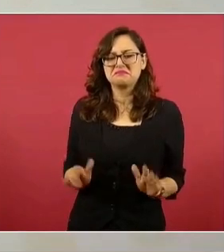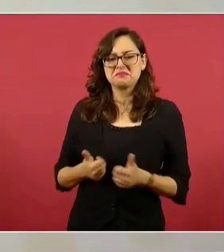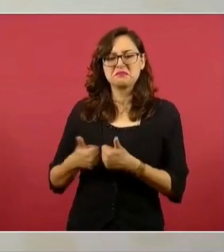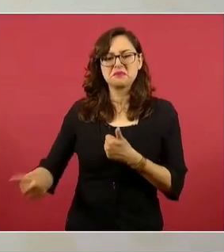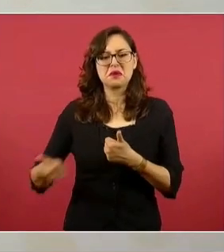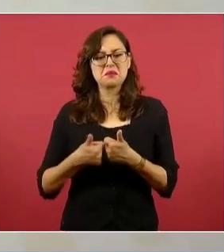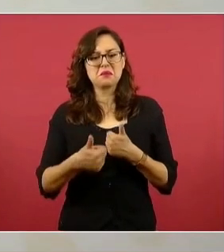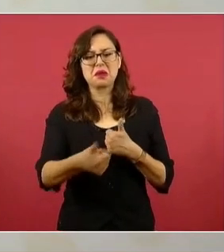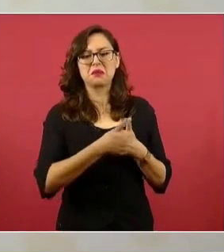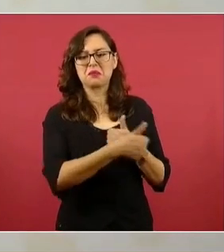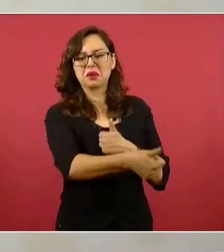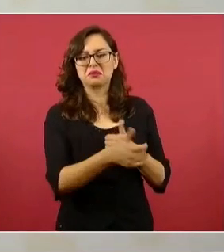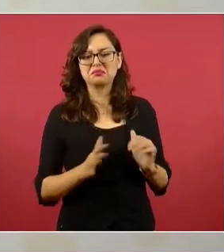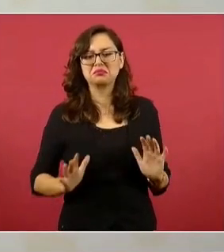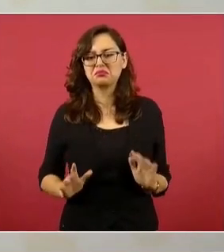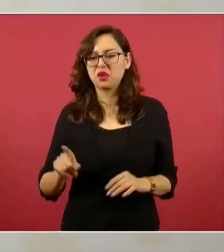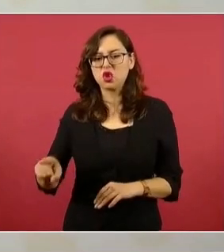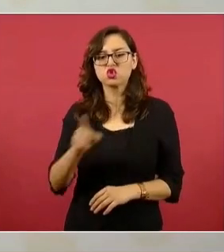y él se quedó solo